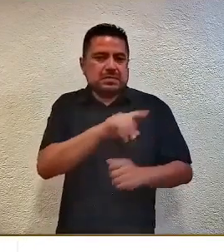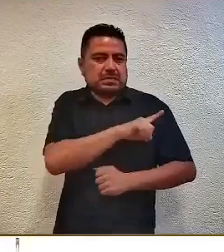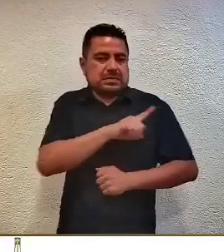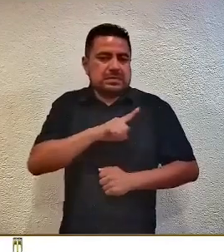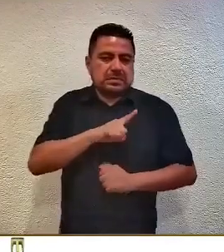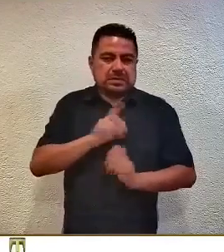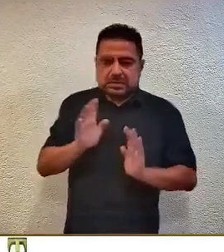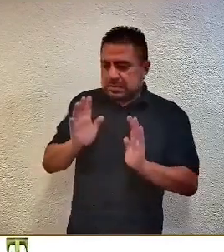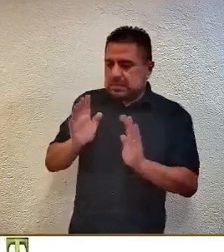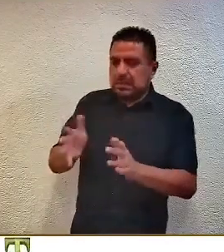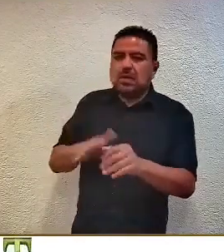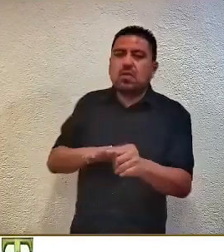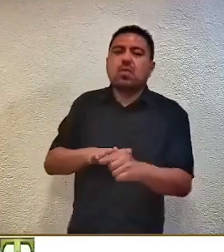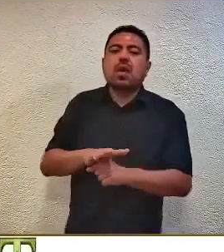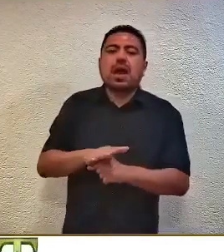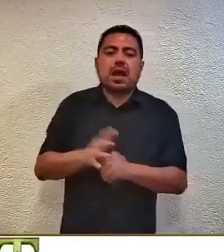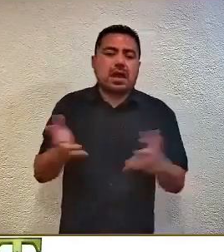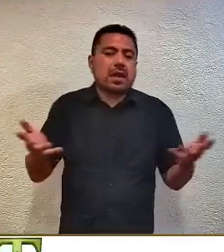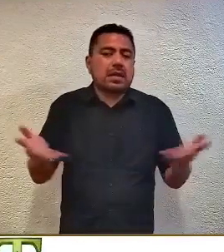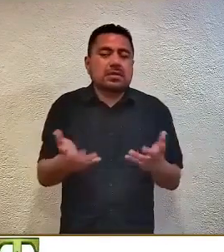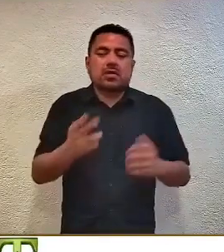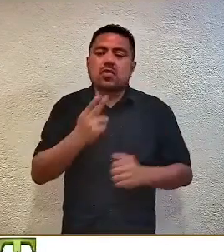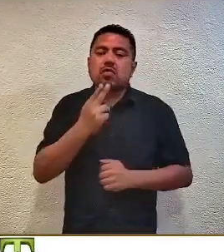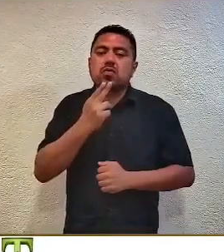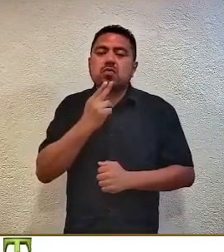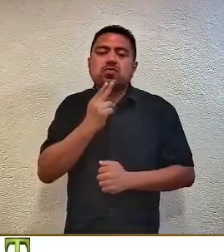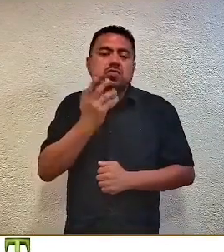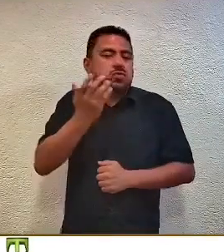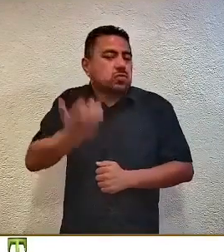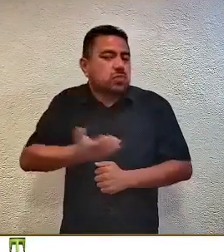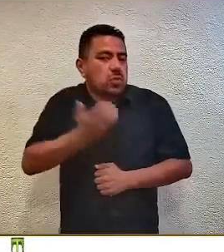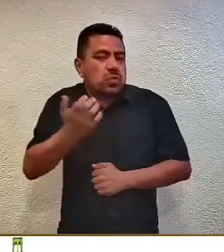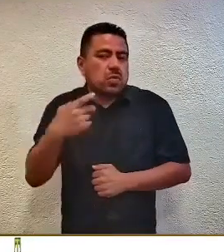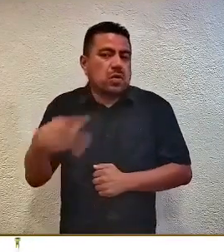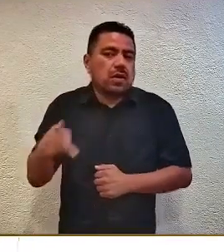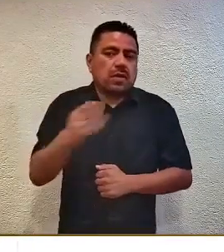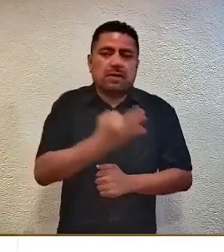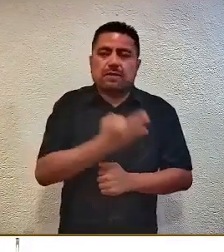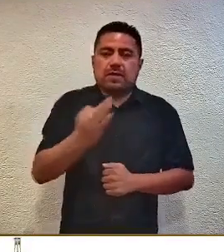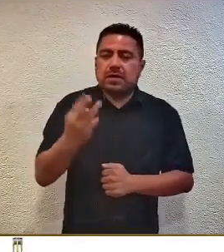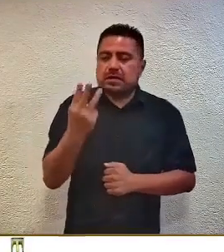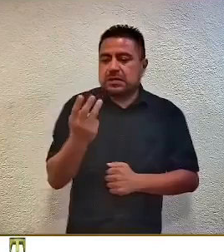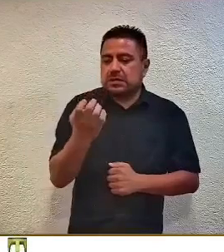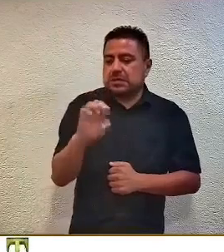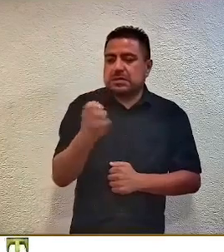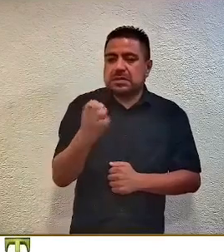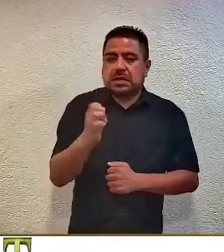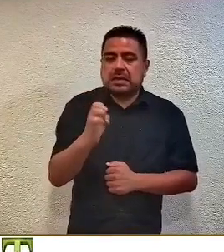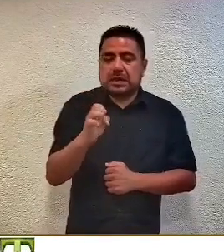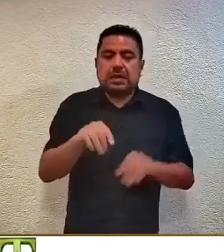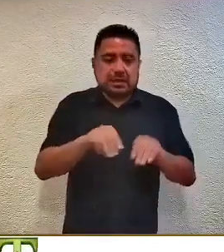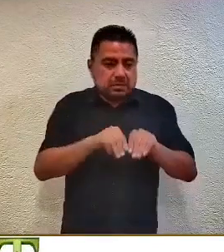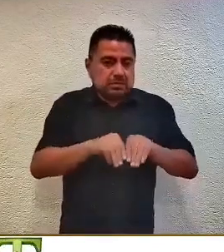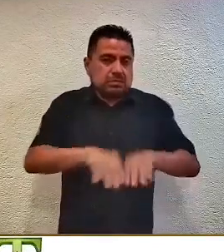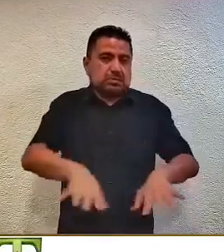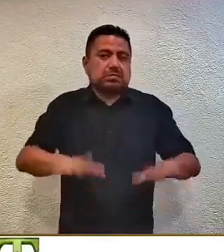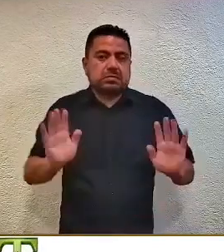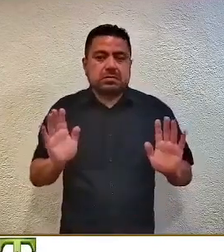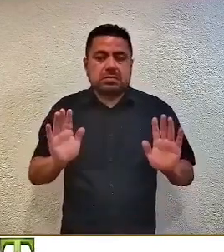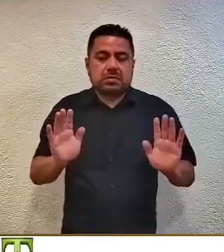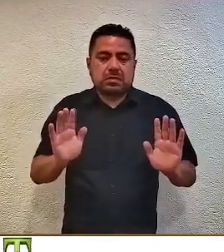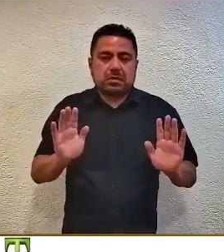prevalecer era la realizada mediante usos y costumbres de fecha 3 de enero, declarando sin efectos